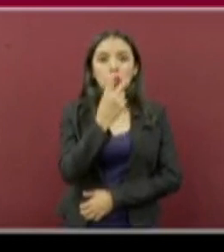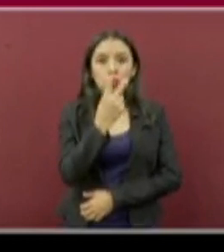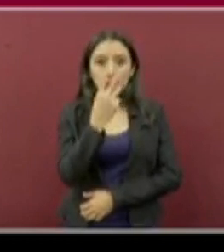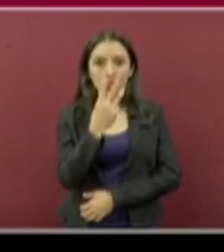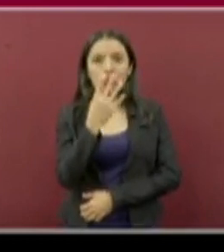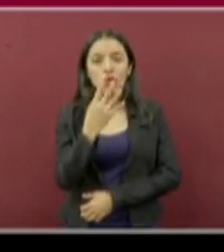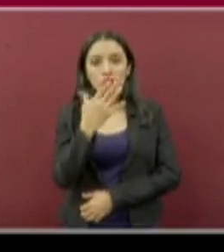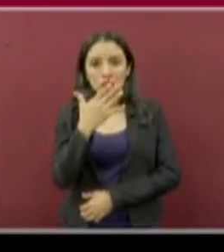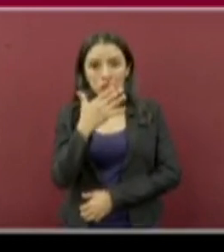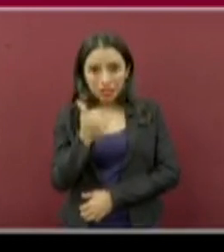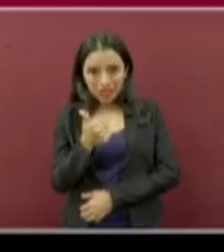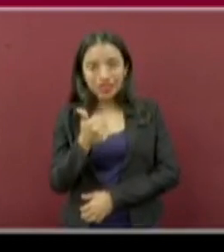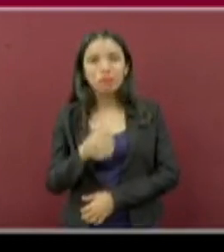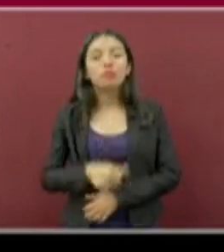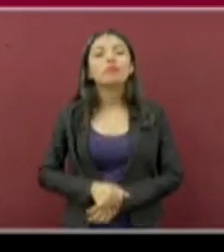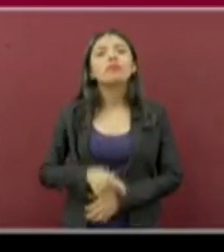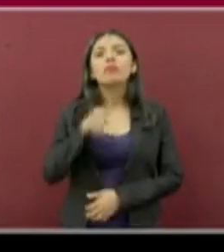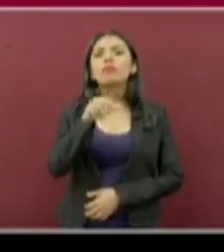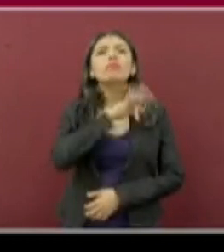800-01-23-4-5-6,